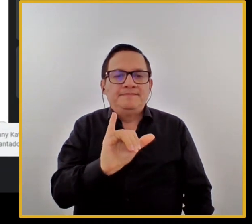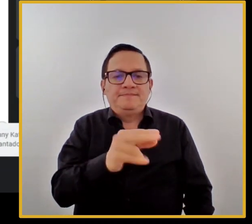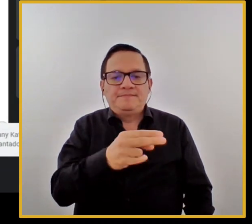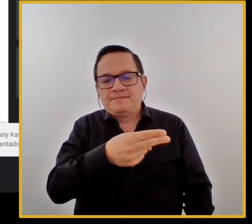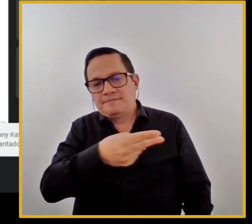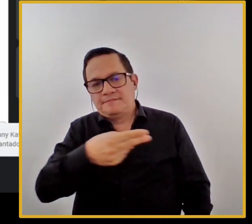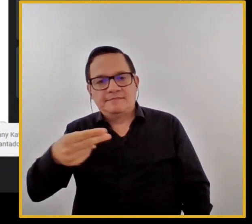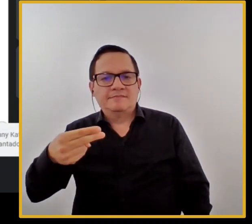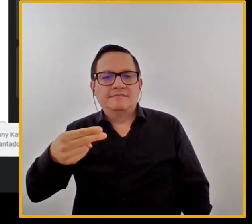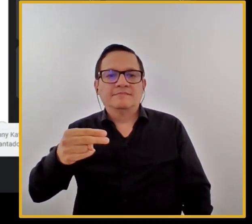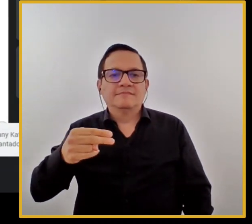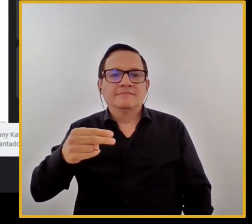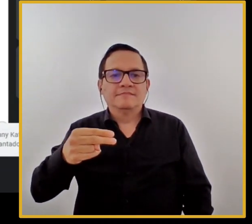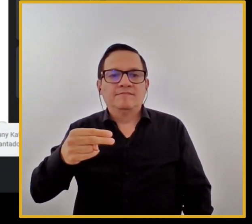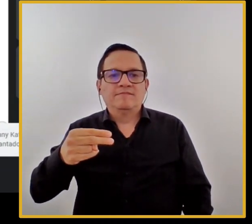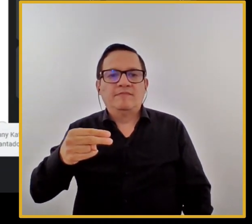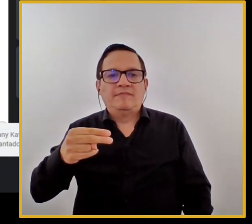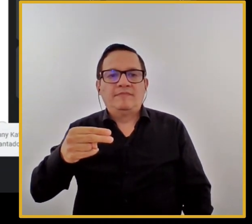y es igual